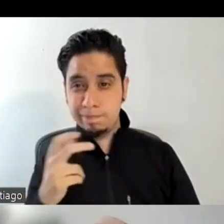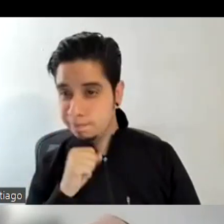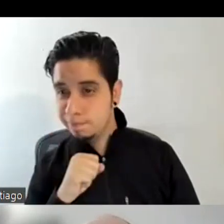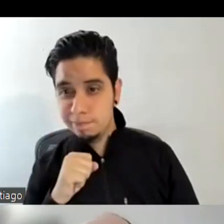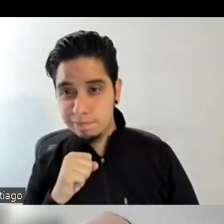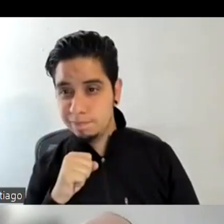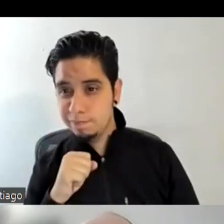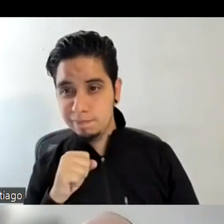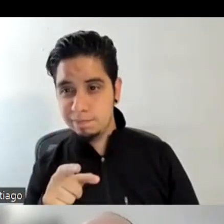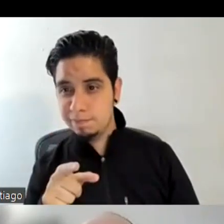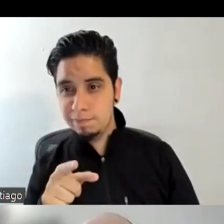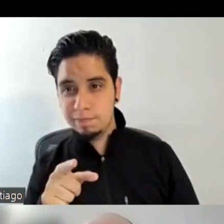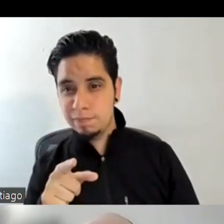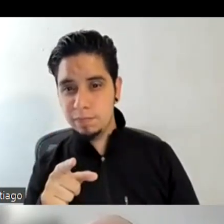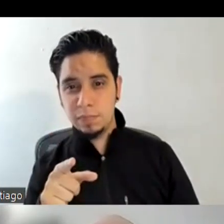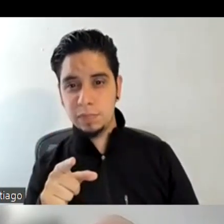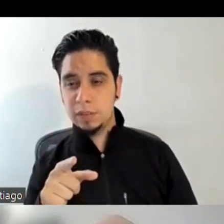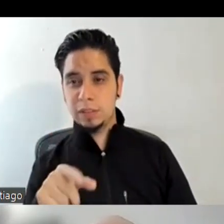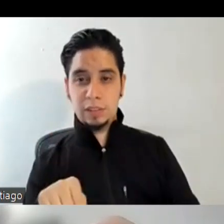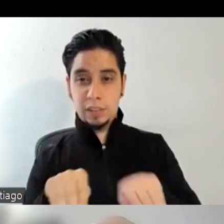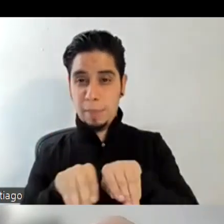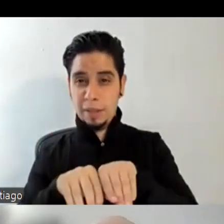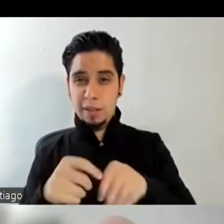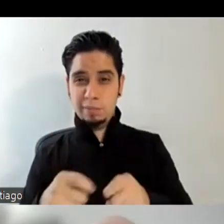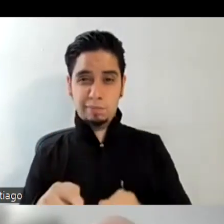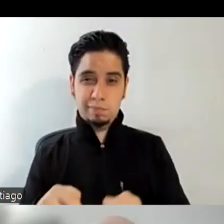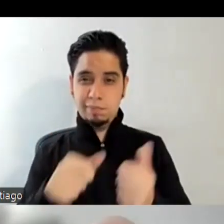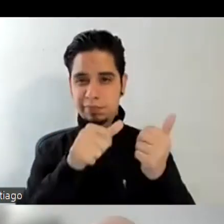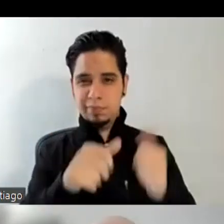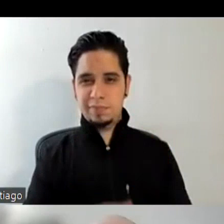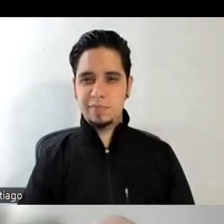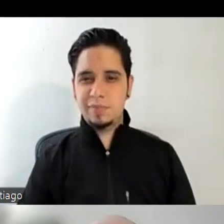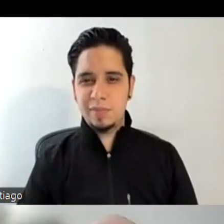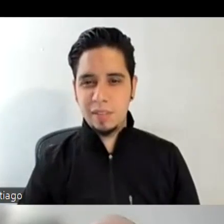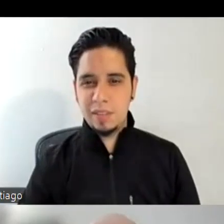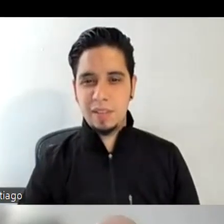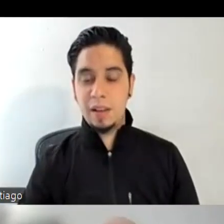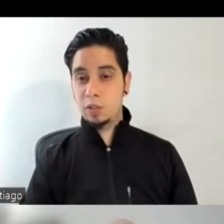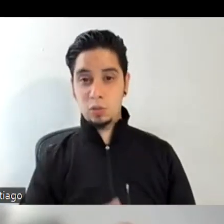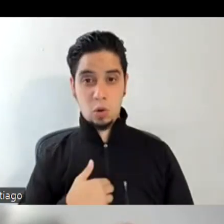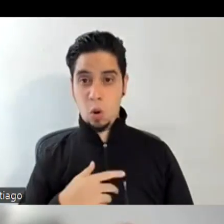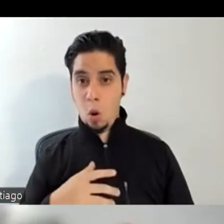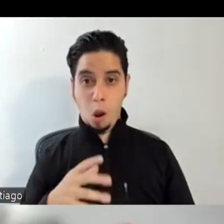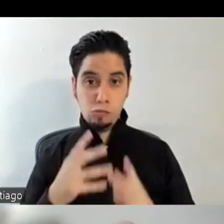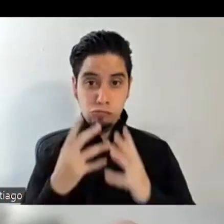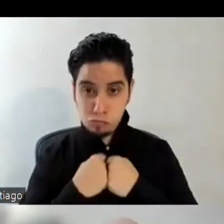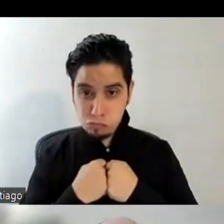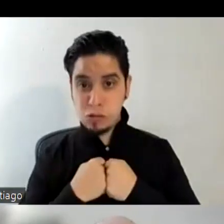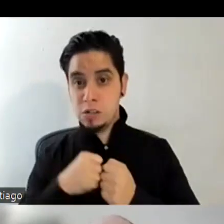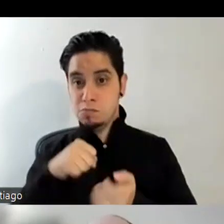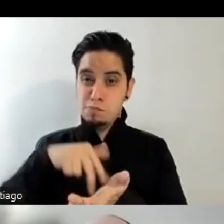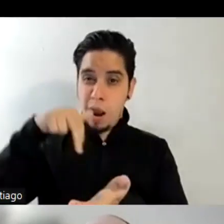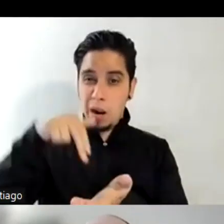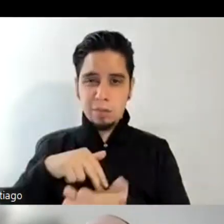sí. ¿Cortaste las zapatillas? Bueno, es que en realidad las zapatillas nunca las agarré porque yo era malísima. ¿Cómo? O sea que no era una cosa